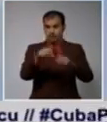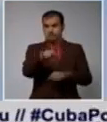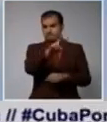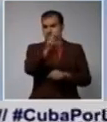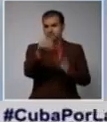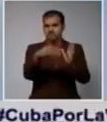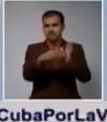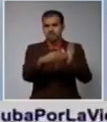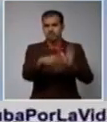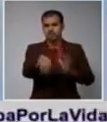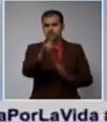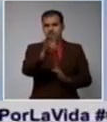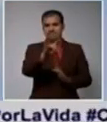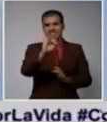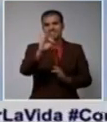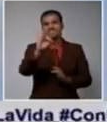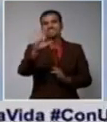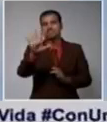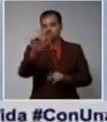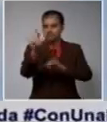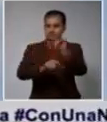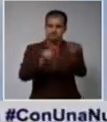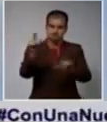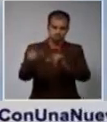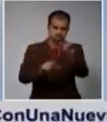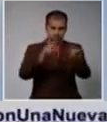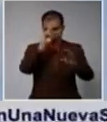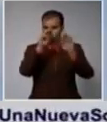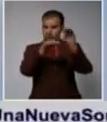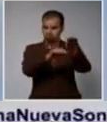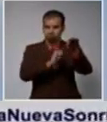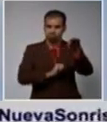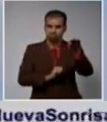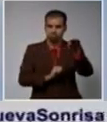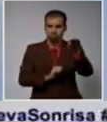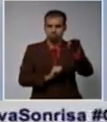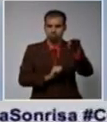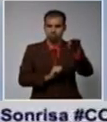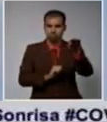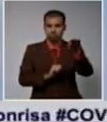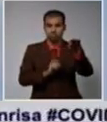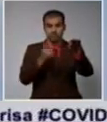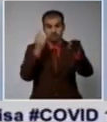20.975 pacientes. Continuamos disminuyendo el número de personas ingresadas,